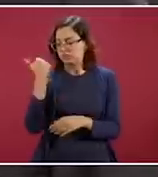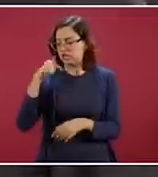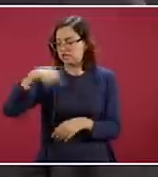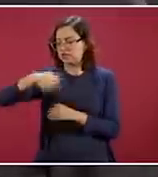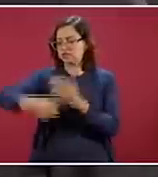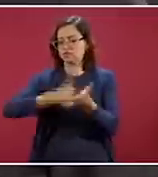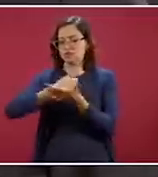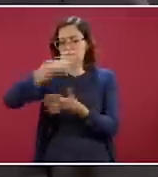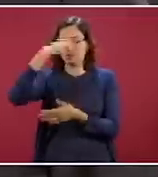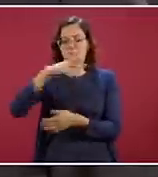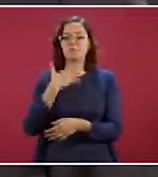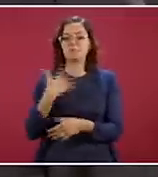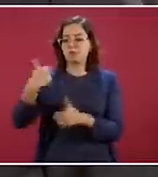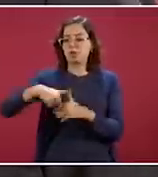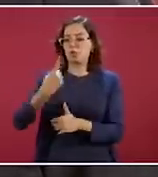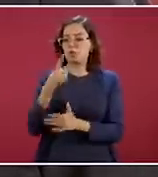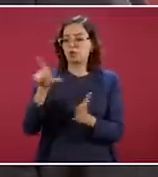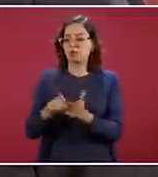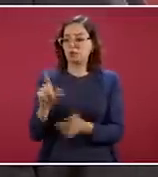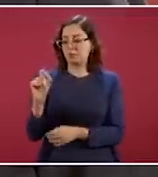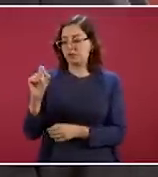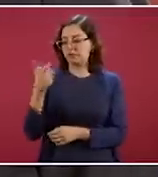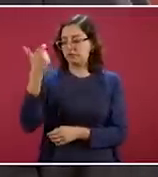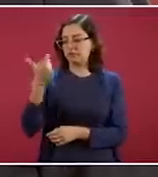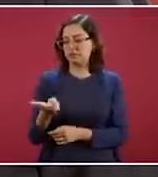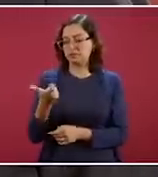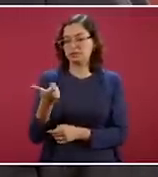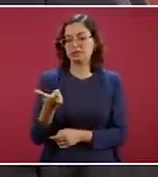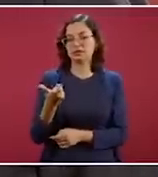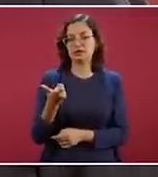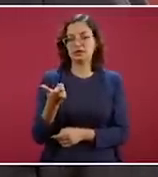Ciudad de México el litro de gasolina vale 20 pesos